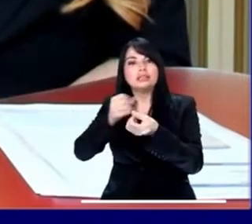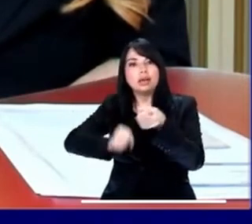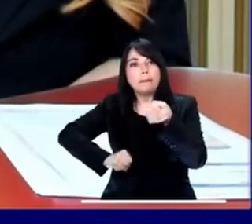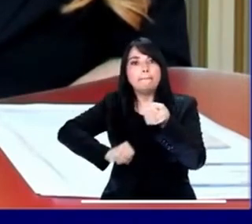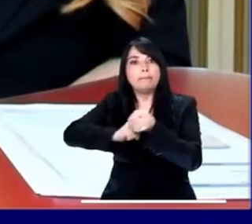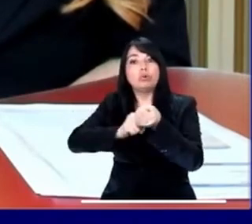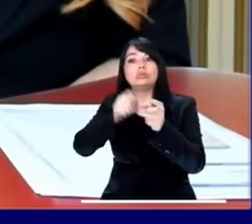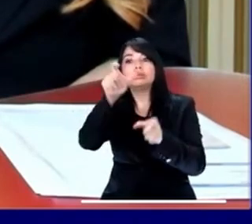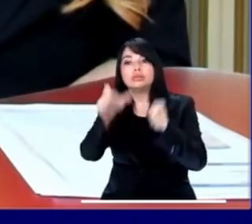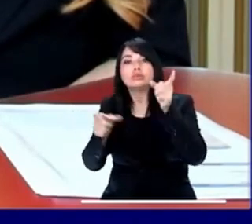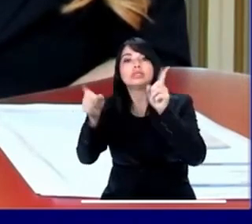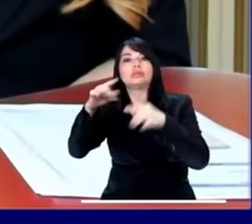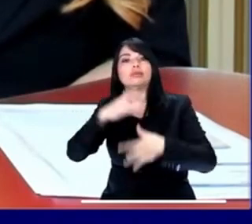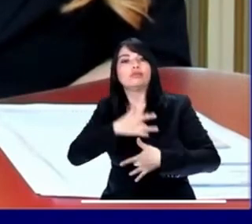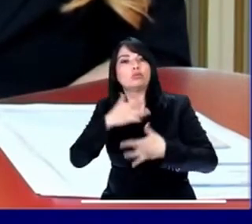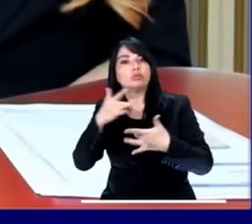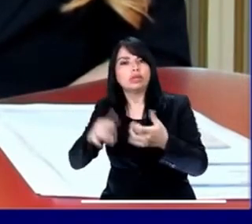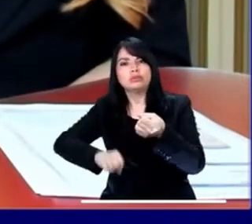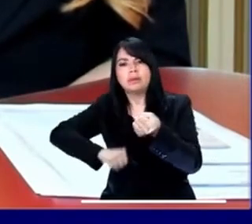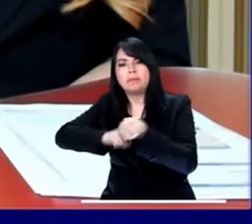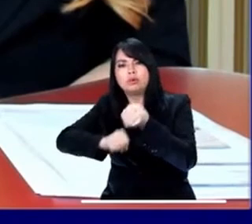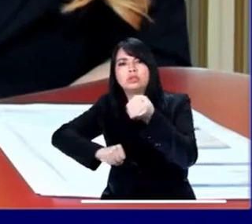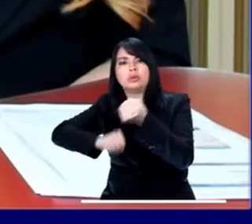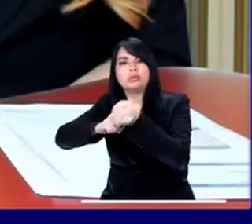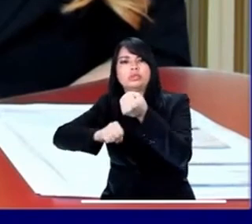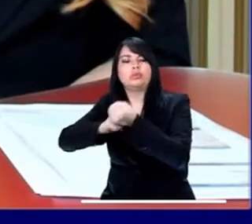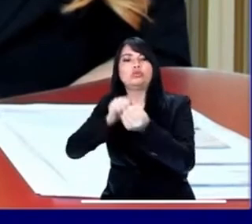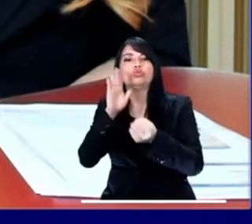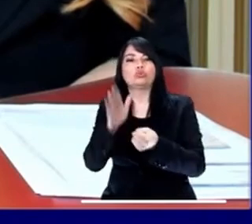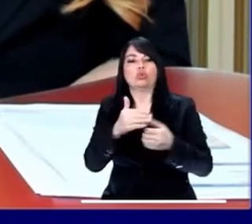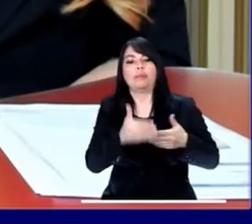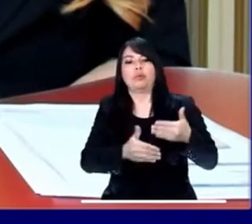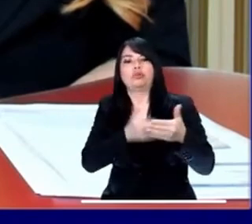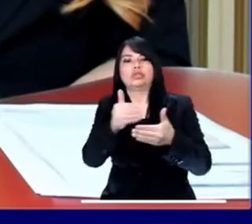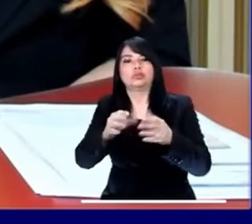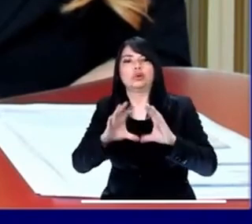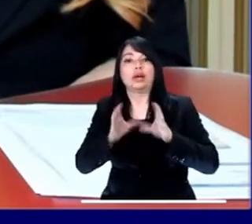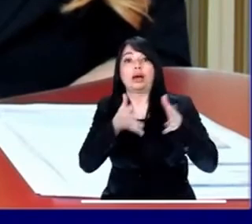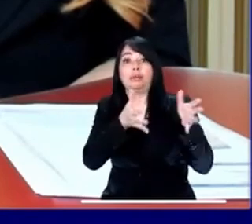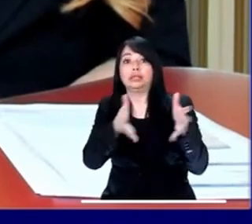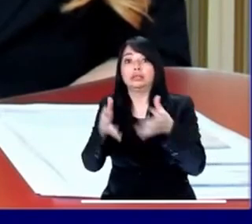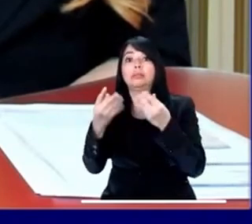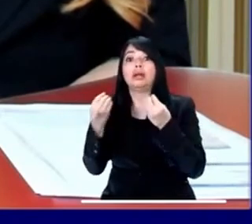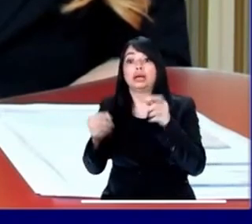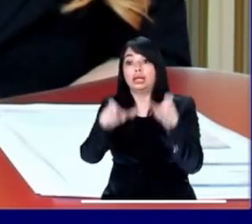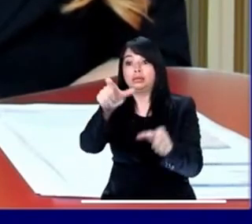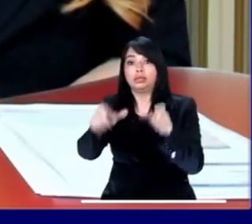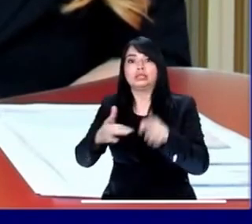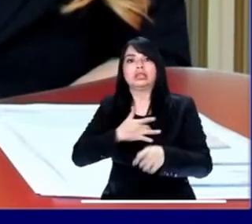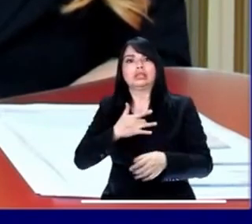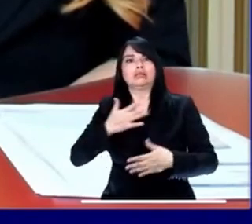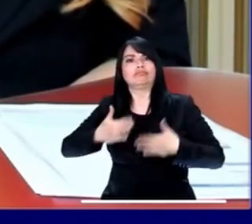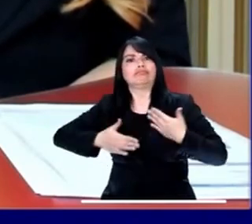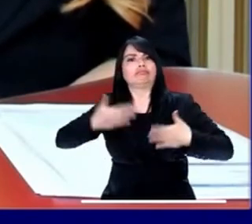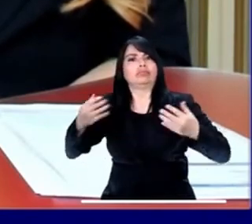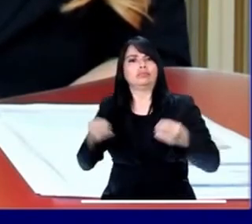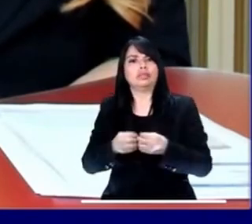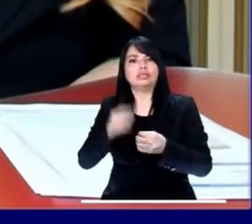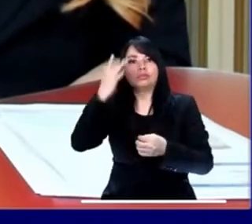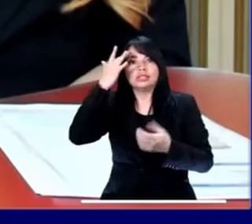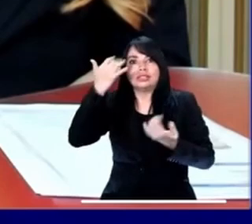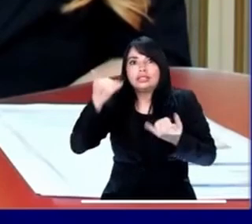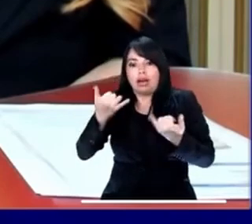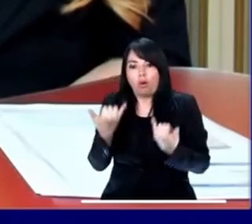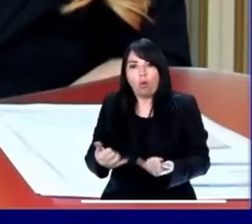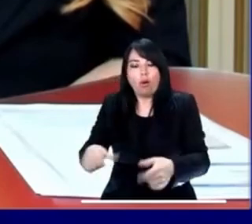de capacitación para que cada persona se sintiera orgullosa de sí misma por el triunfo que hoy han alcanzado. Así que